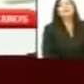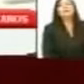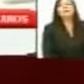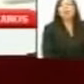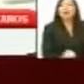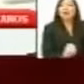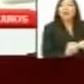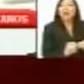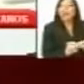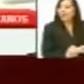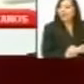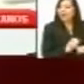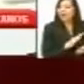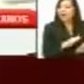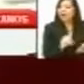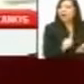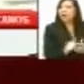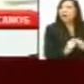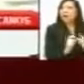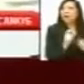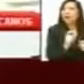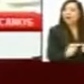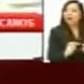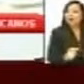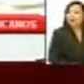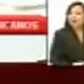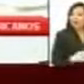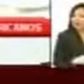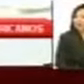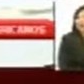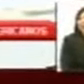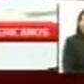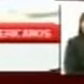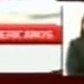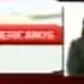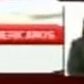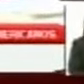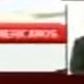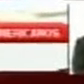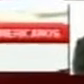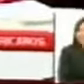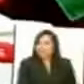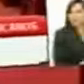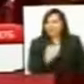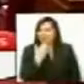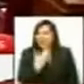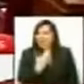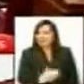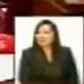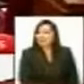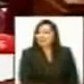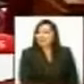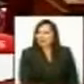a apoyar a todos los parlamentos de las Américas. Muchas gracias. Muchísimas gracias